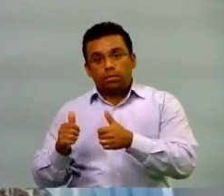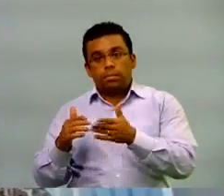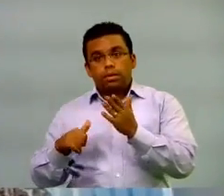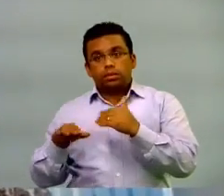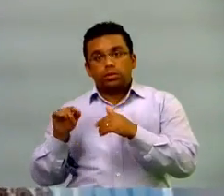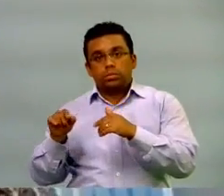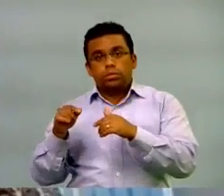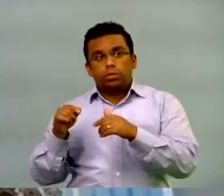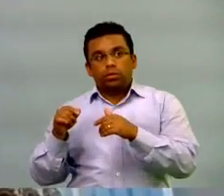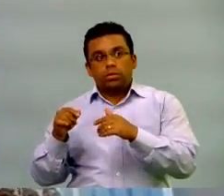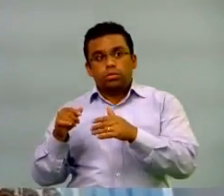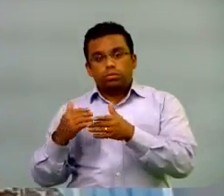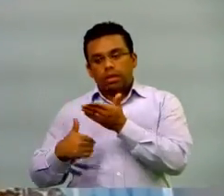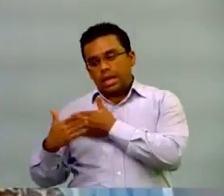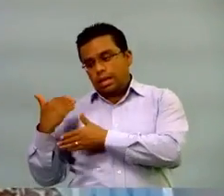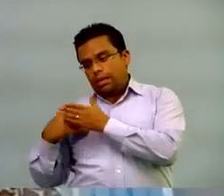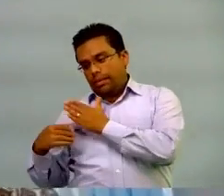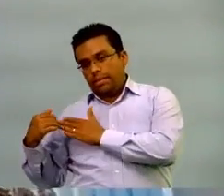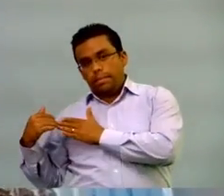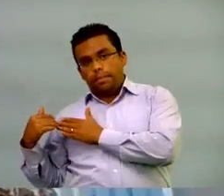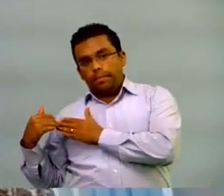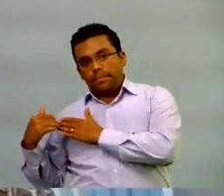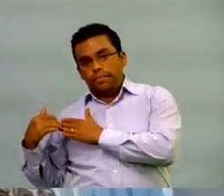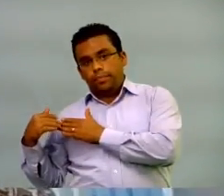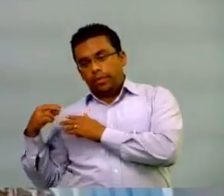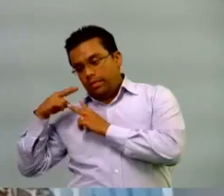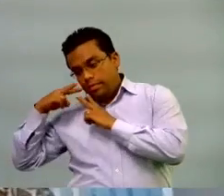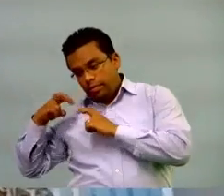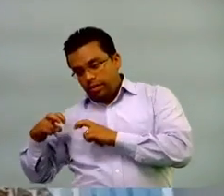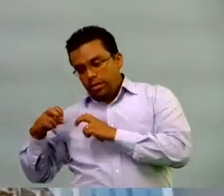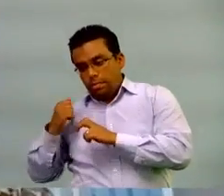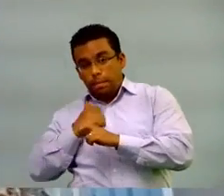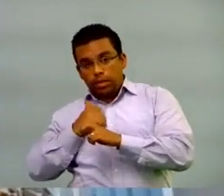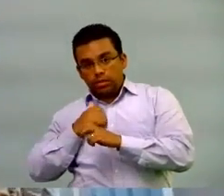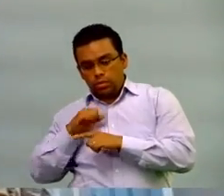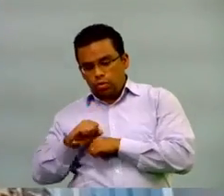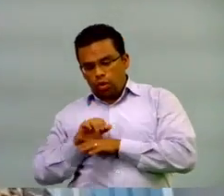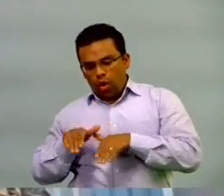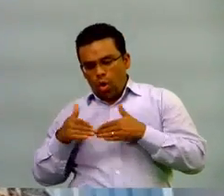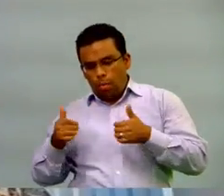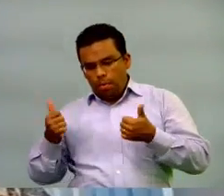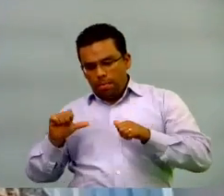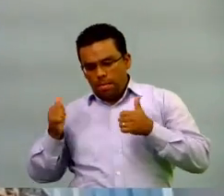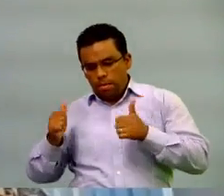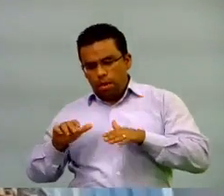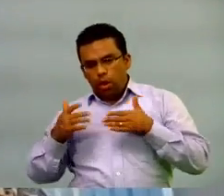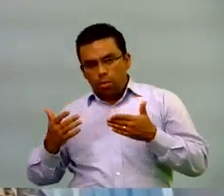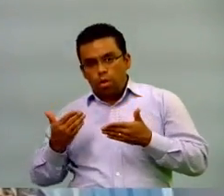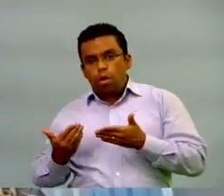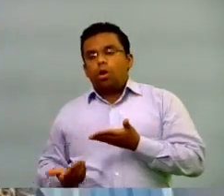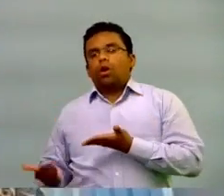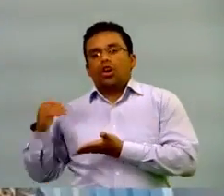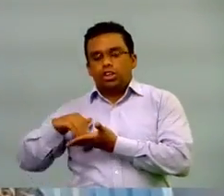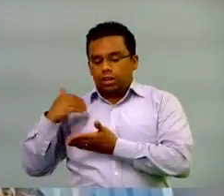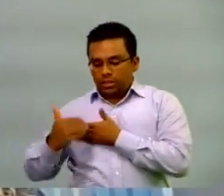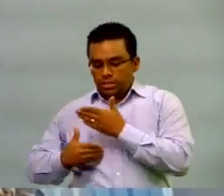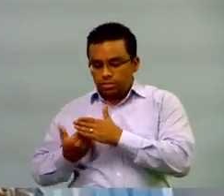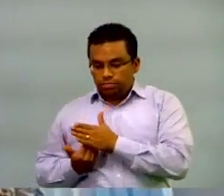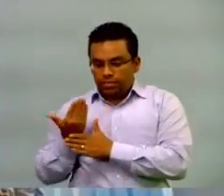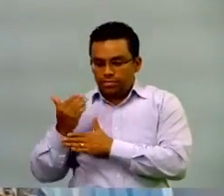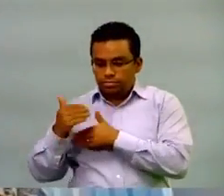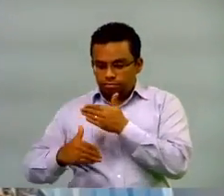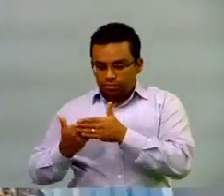el proceso de la misma práctica docente. Nosotros hablamos de innovación cuando un docente es capaz